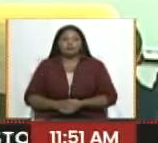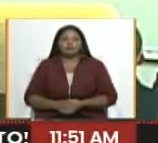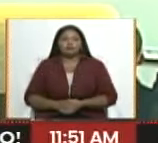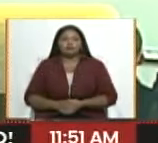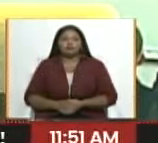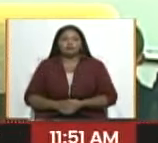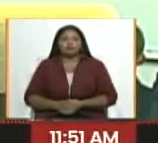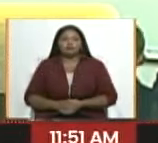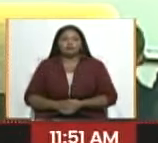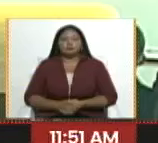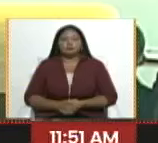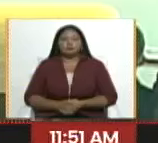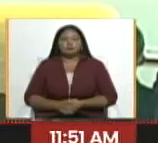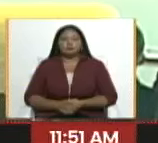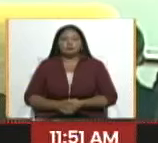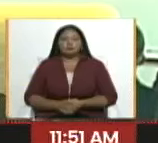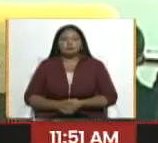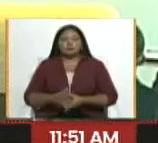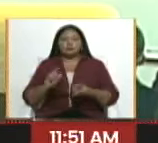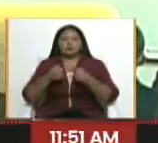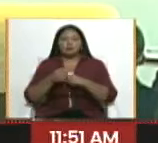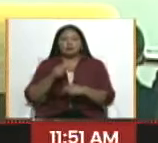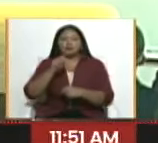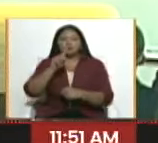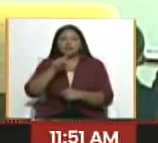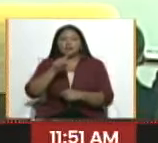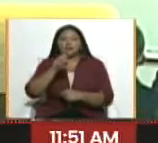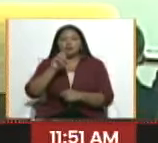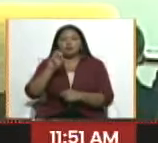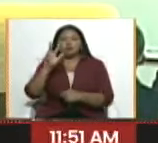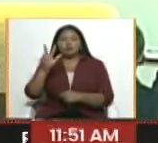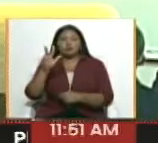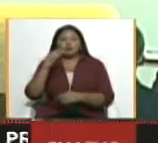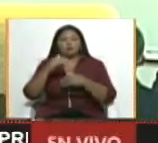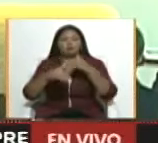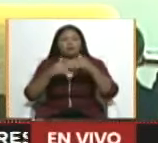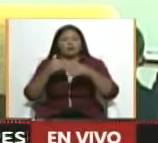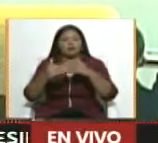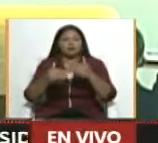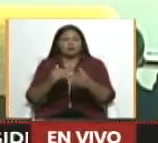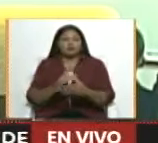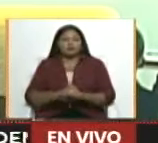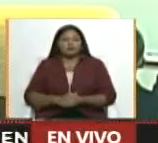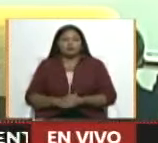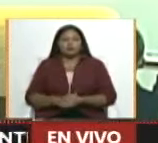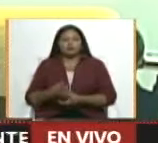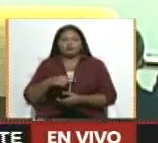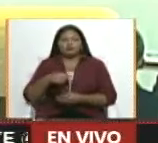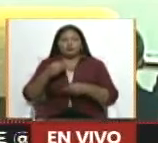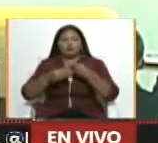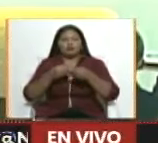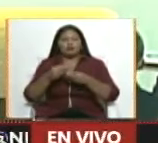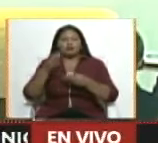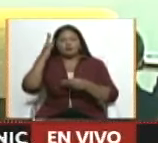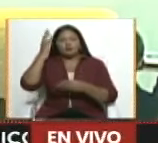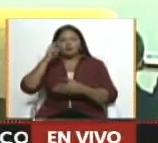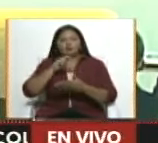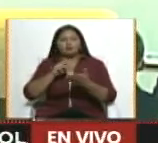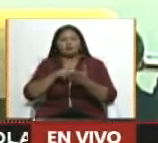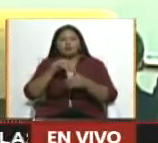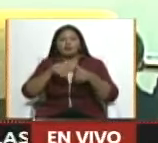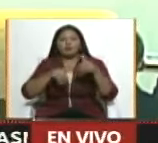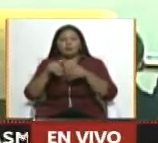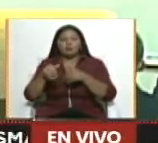transforman en 103 pasos que realiza el Consejo